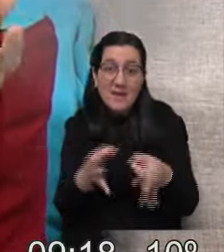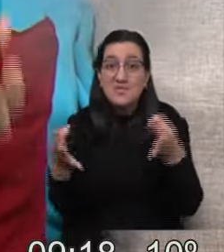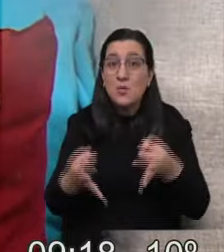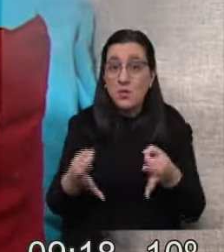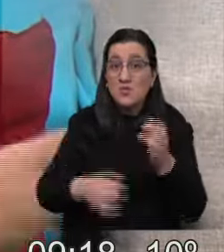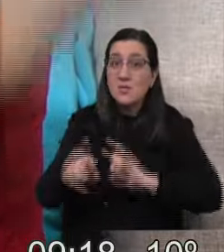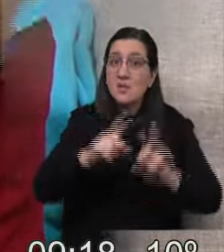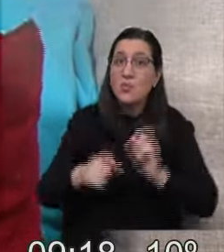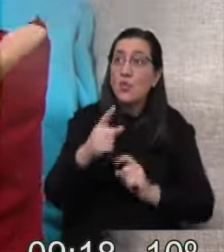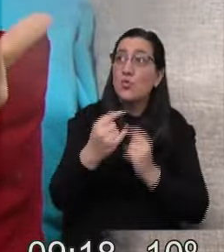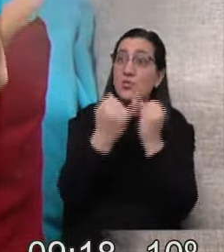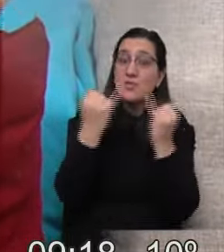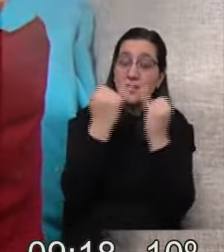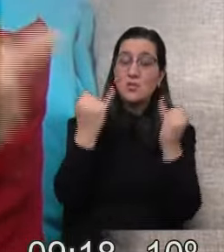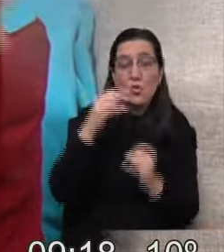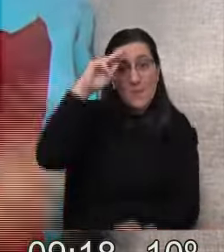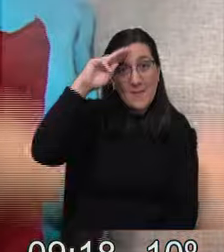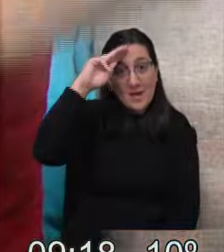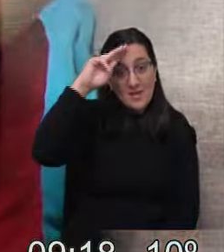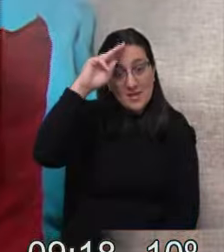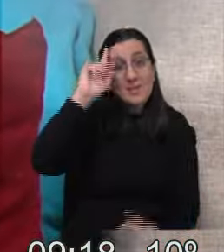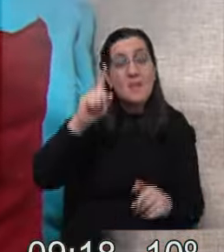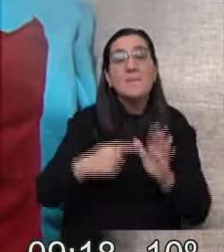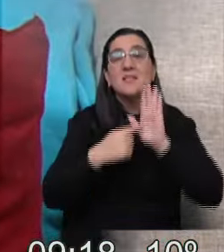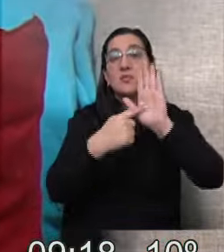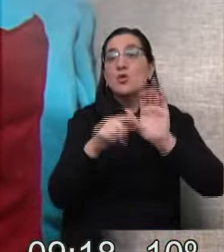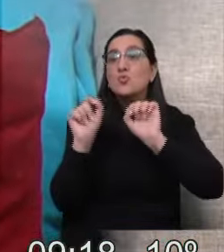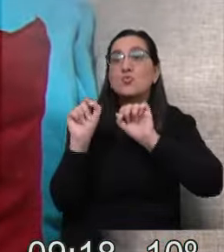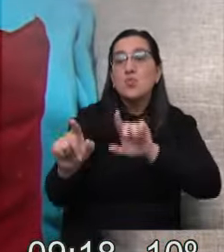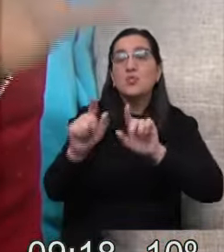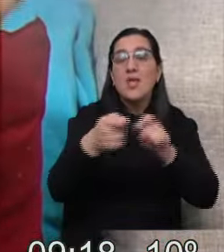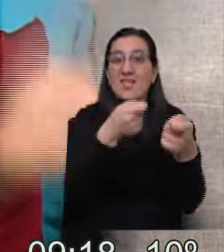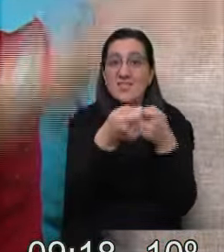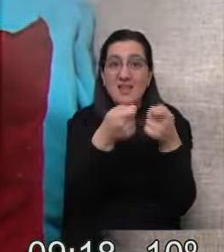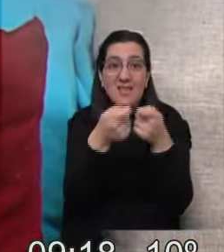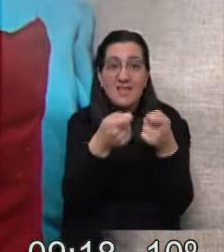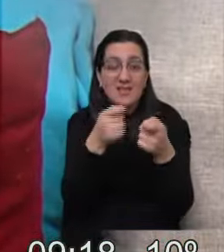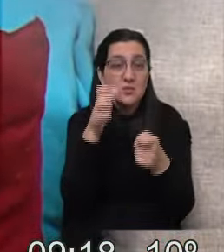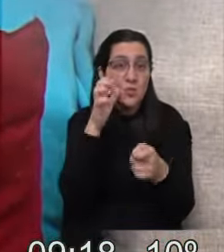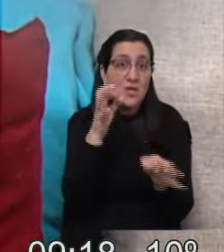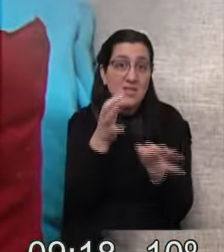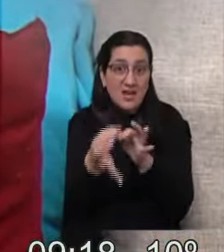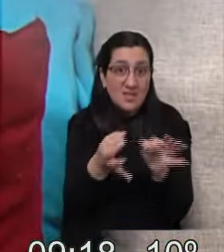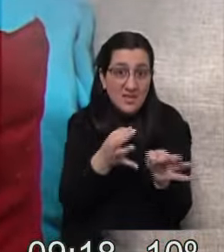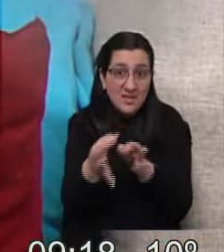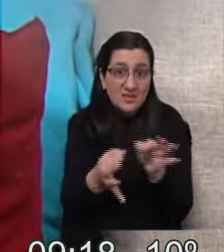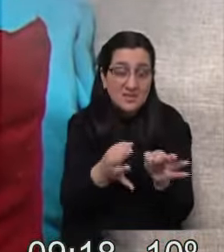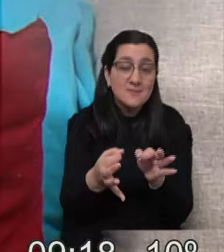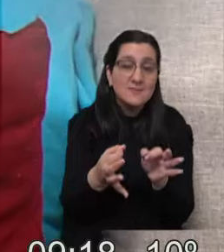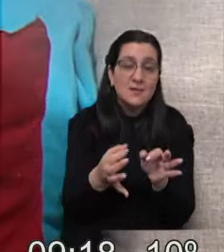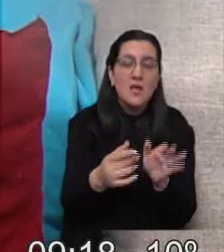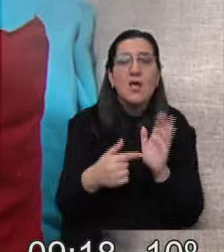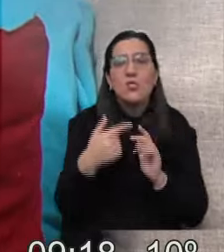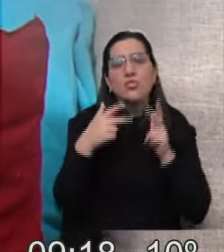de días, cuando Guido Manini Ríos también presentó sus estrategias, desde Cabildo Abierto, sus estrategias para la seguridad, dijo